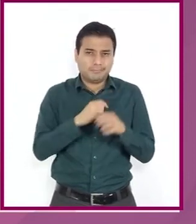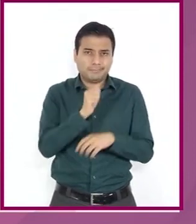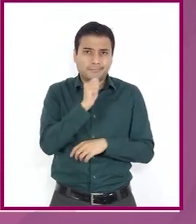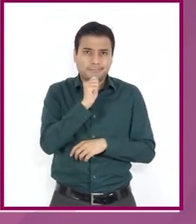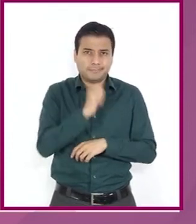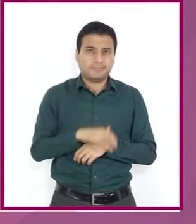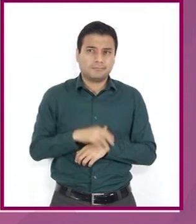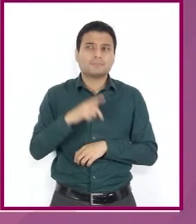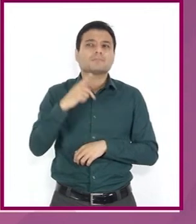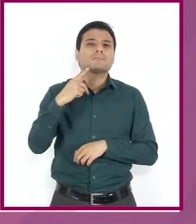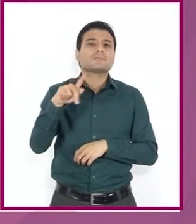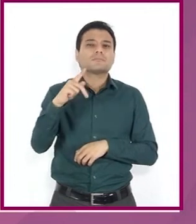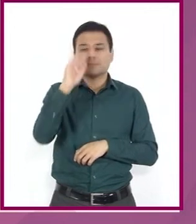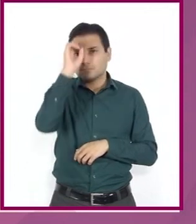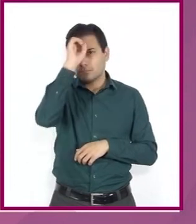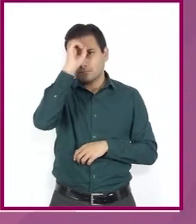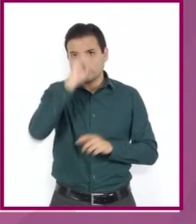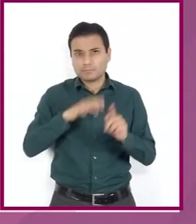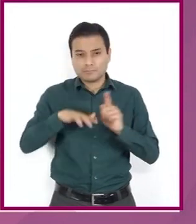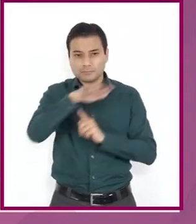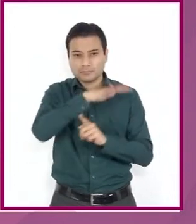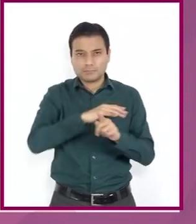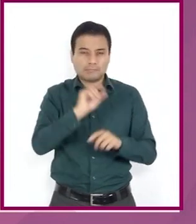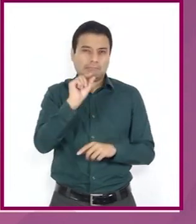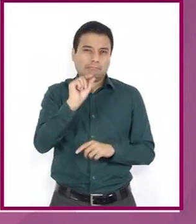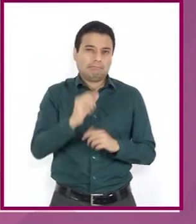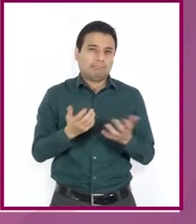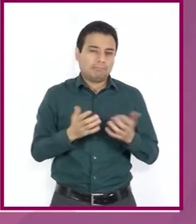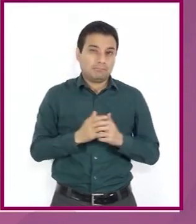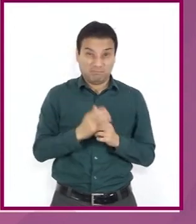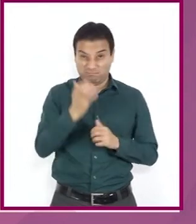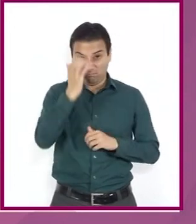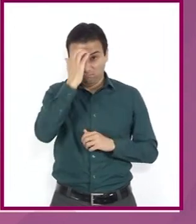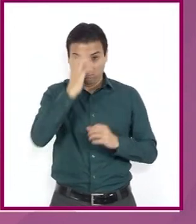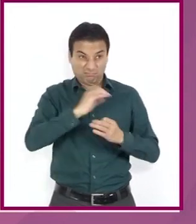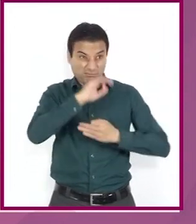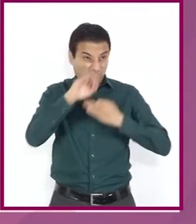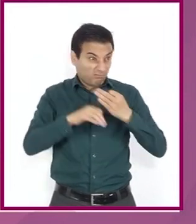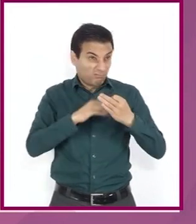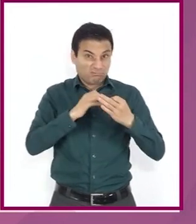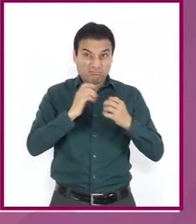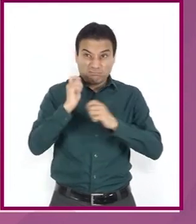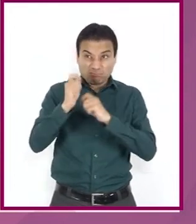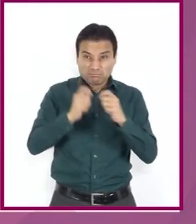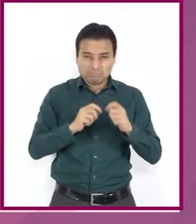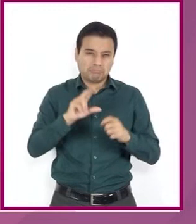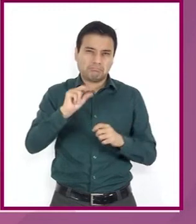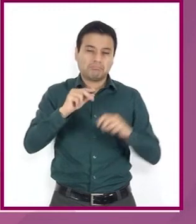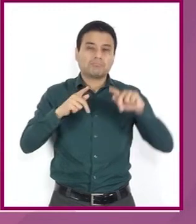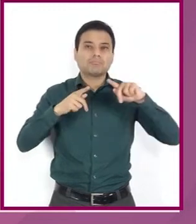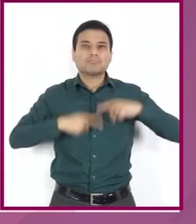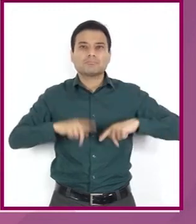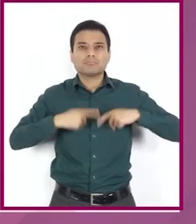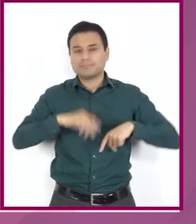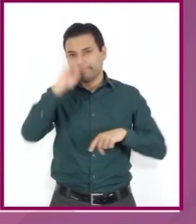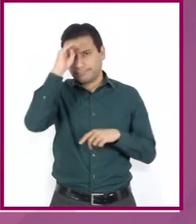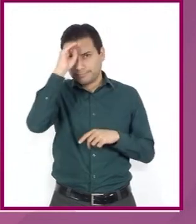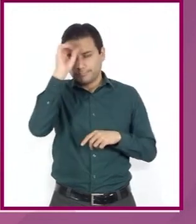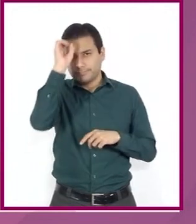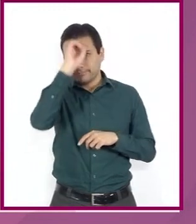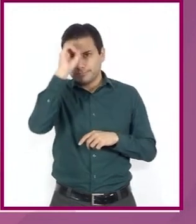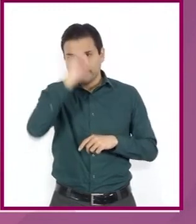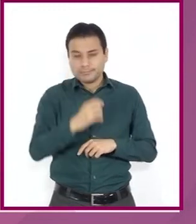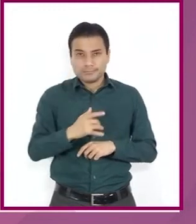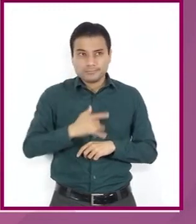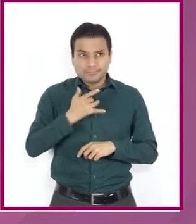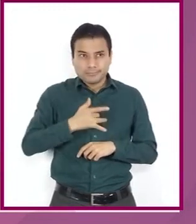percepción del entorno es limitada, ya que no sabe lo que los otros personajes piensan o sienten, a menos